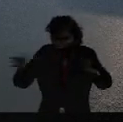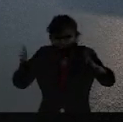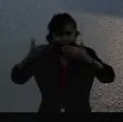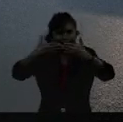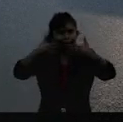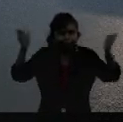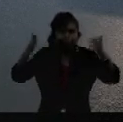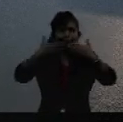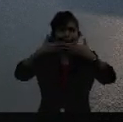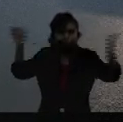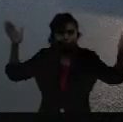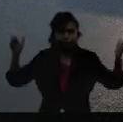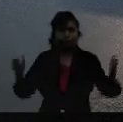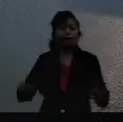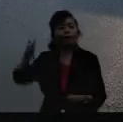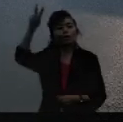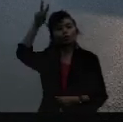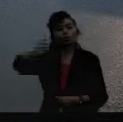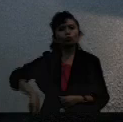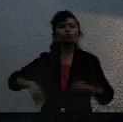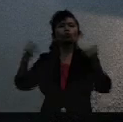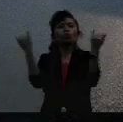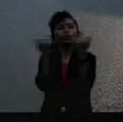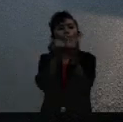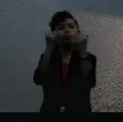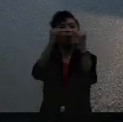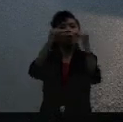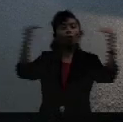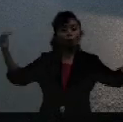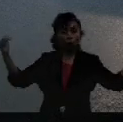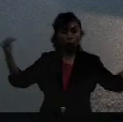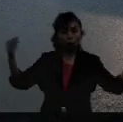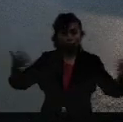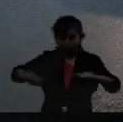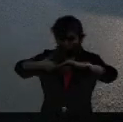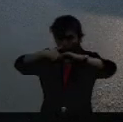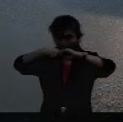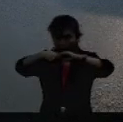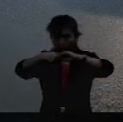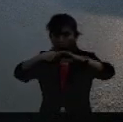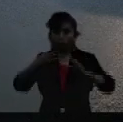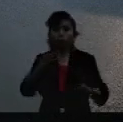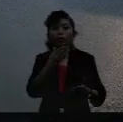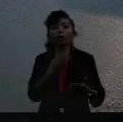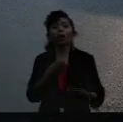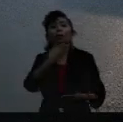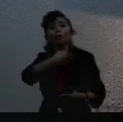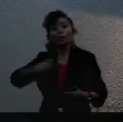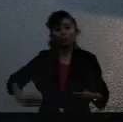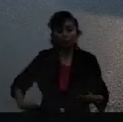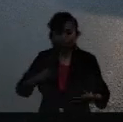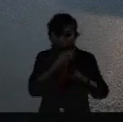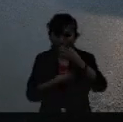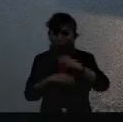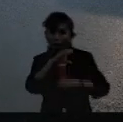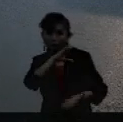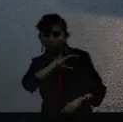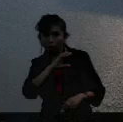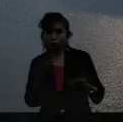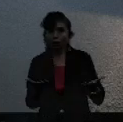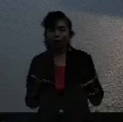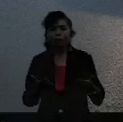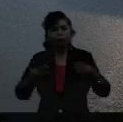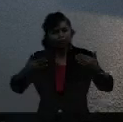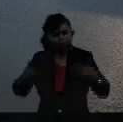insisto para esta verdadera igualdad sustantiva y de la mano de nuestra presidenta la doctora Claudia shen bardo